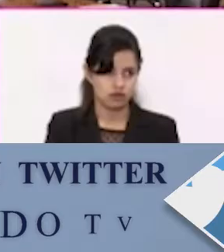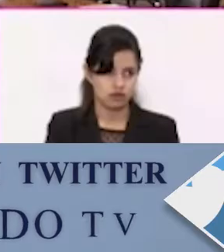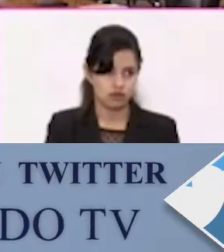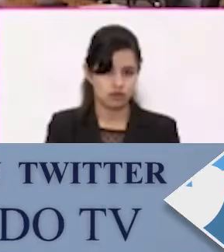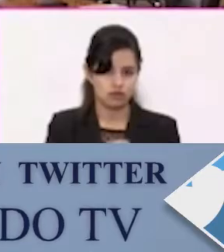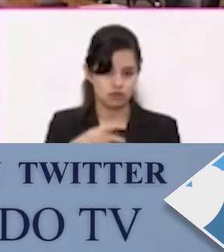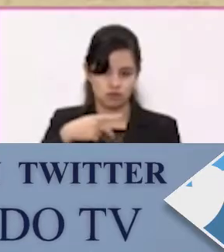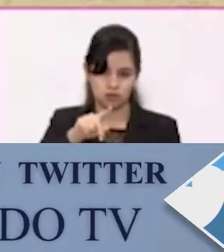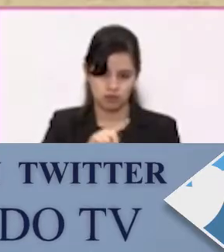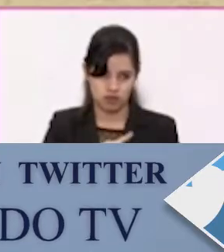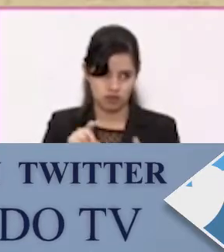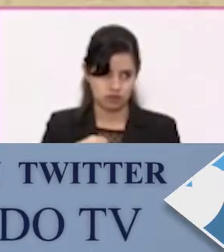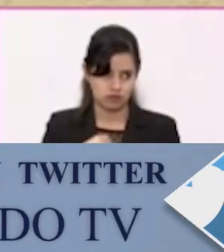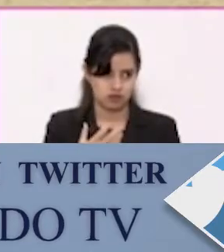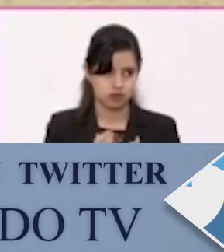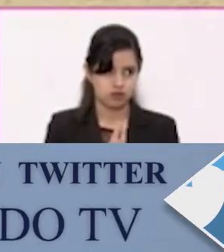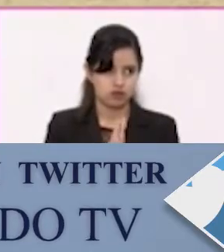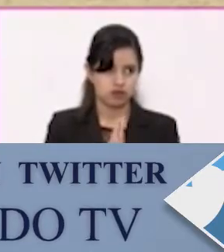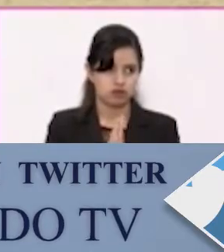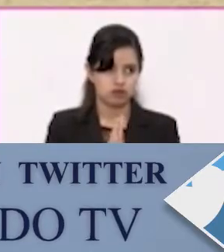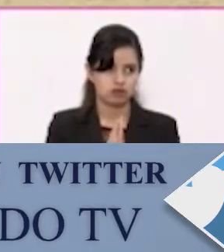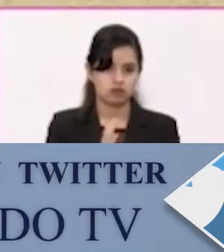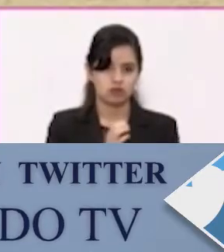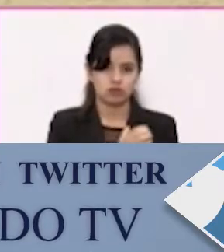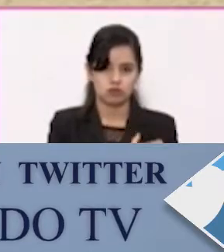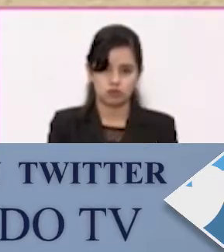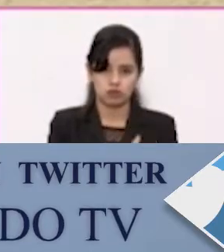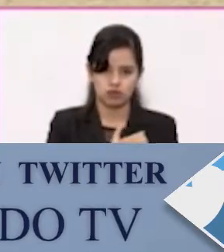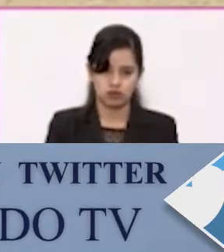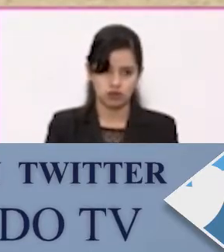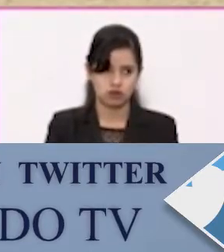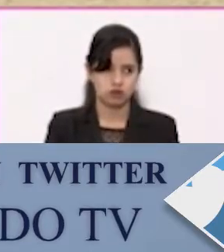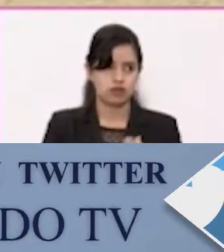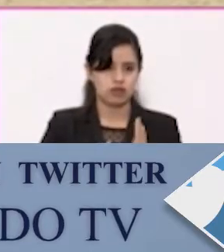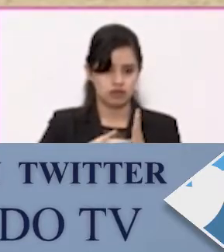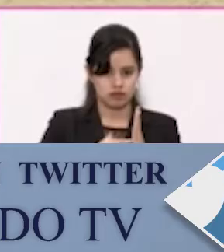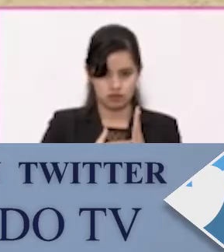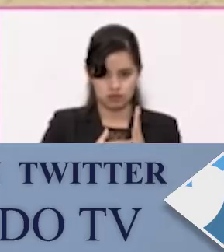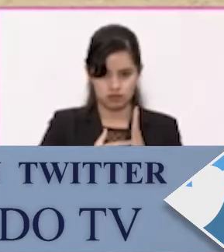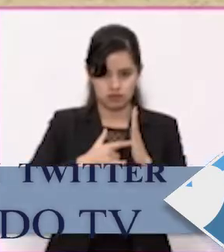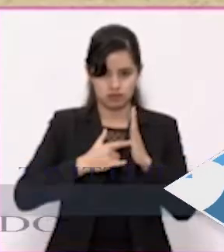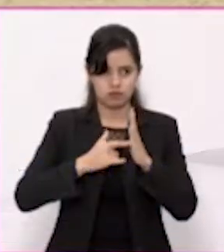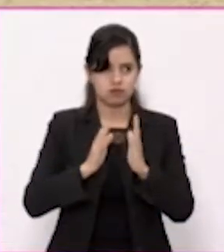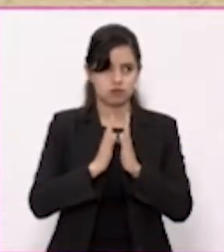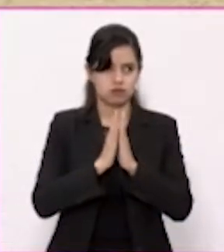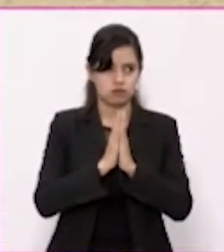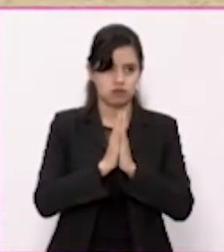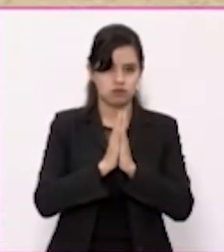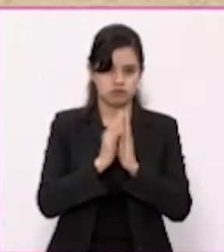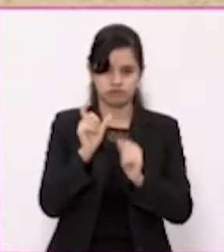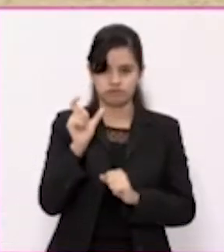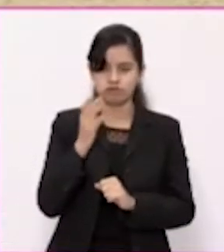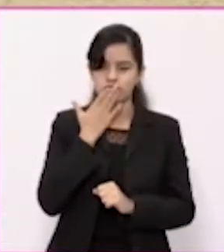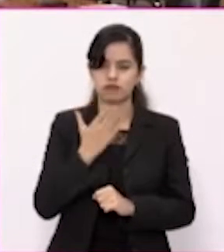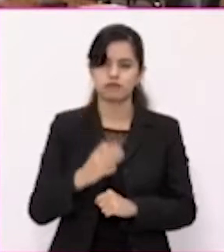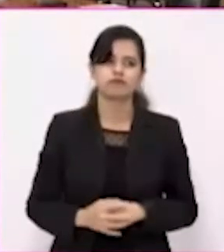derecho a expresión. Le pido a los colegas del… cronómetro que por favor lo coloquen.